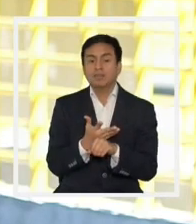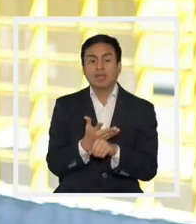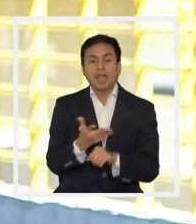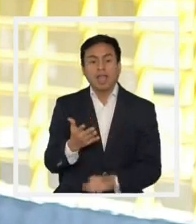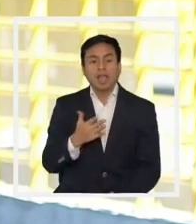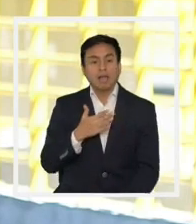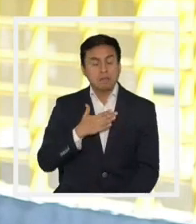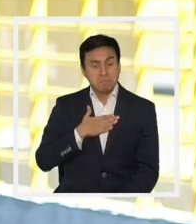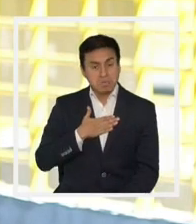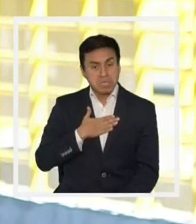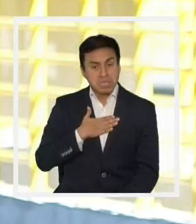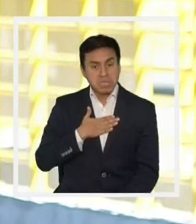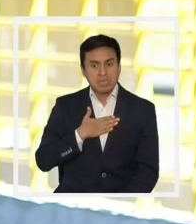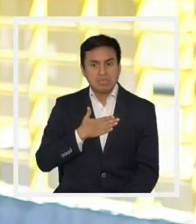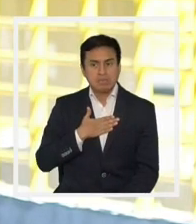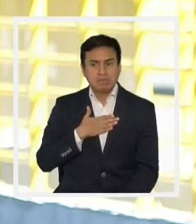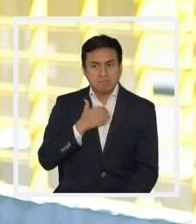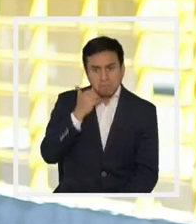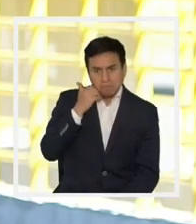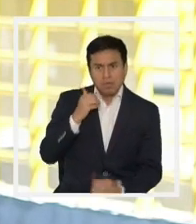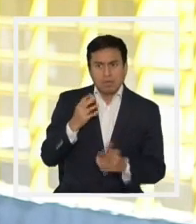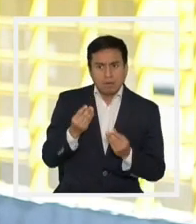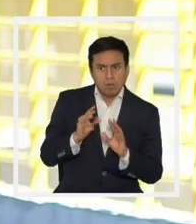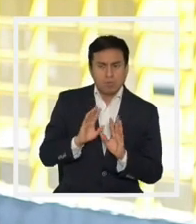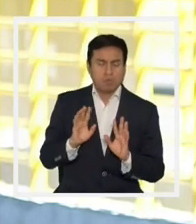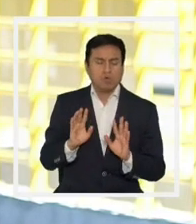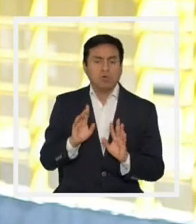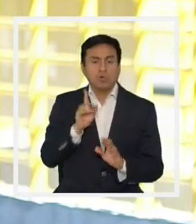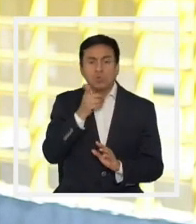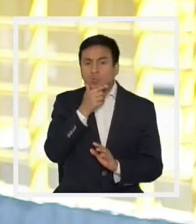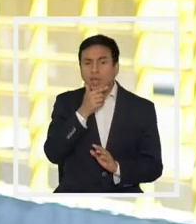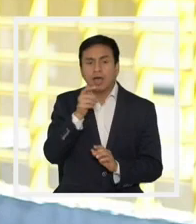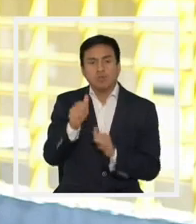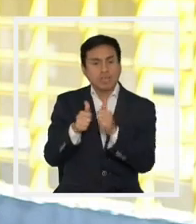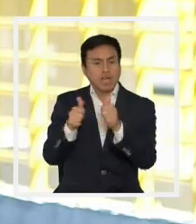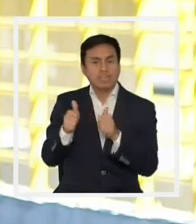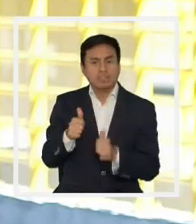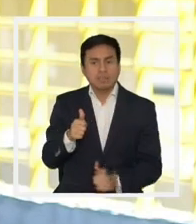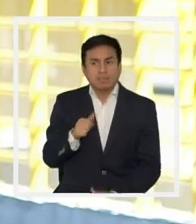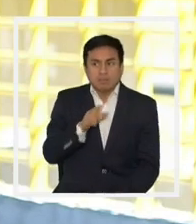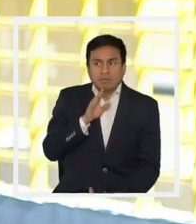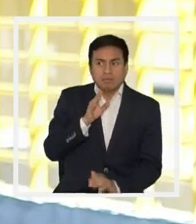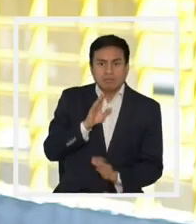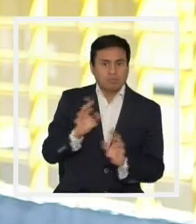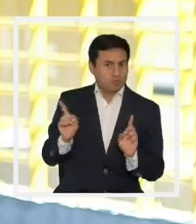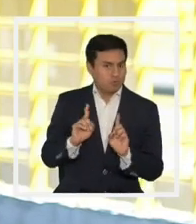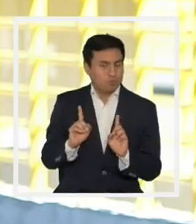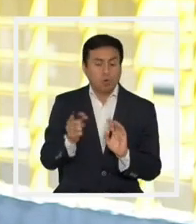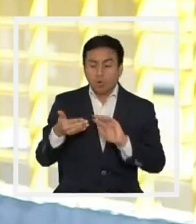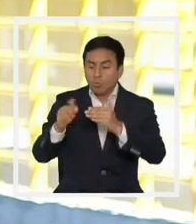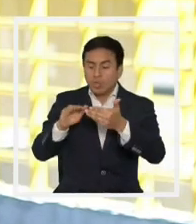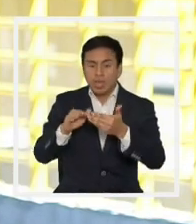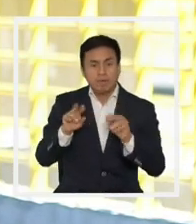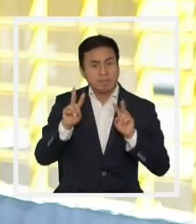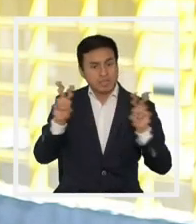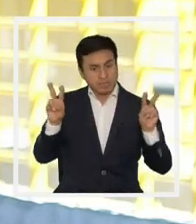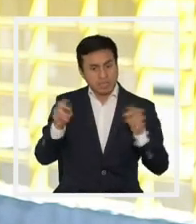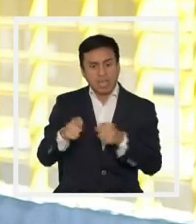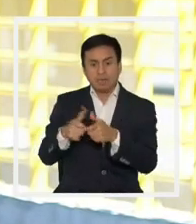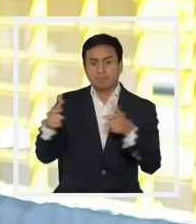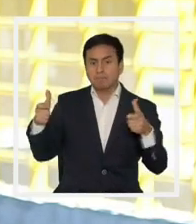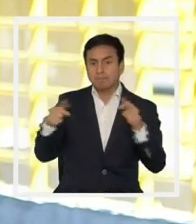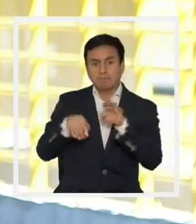A mí no me van a intimidar y no me cabe ninguna duda que a las autoridades de la zona tampoco las van a intimidar, y a las comunidades pacíficas, que son las